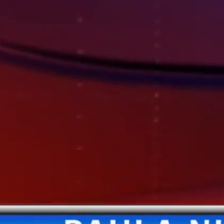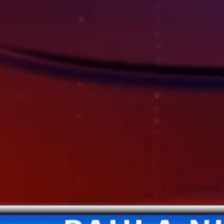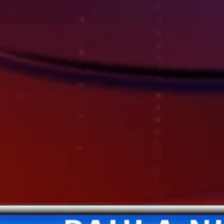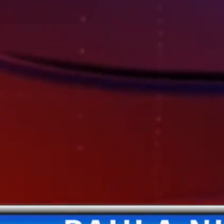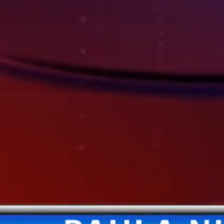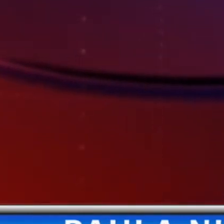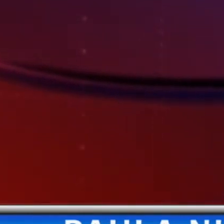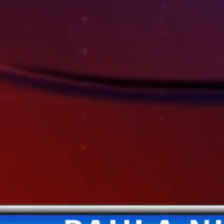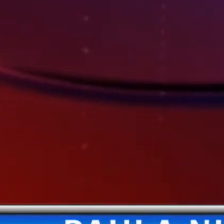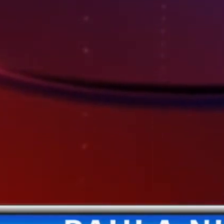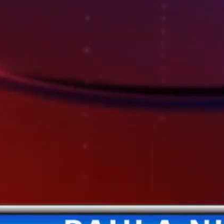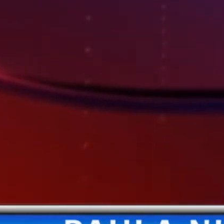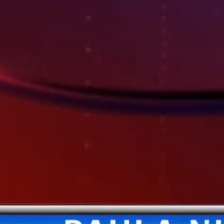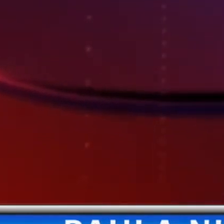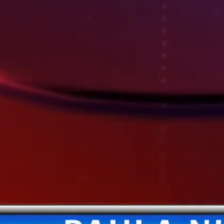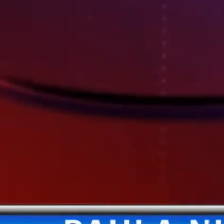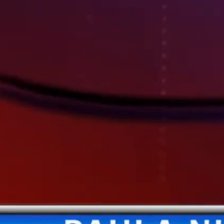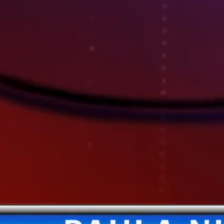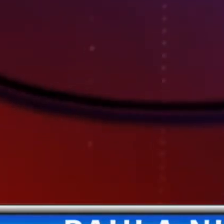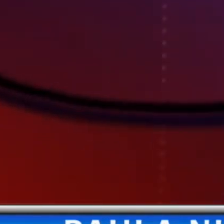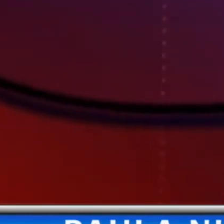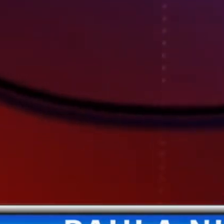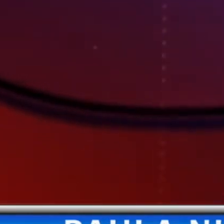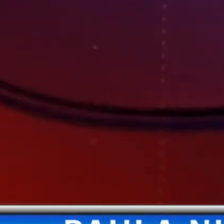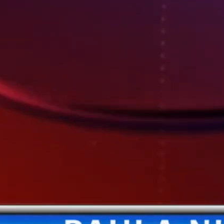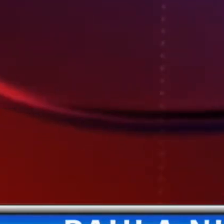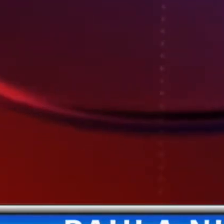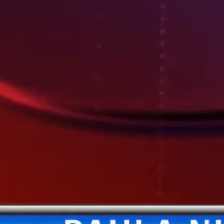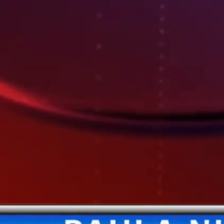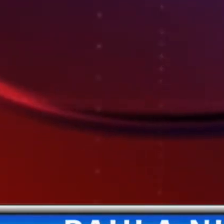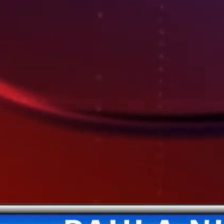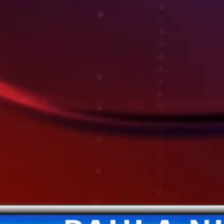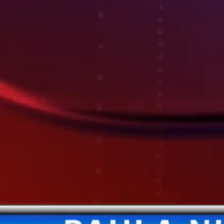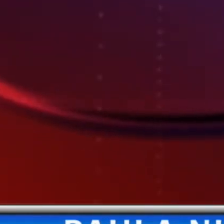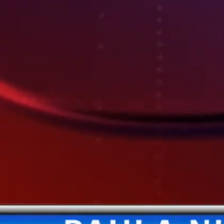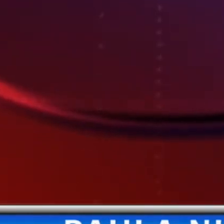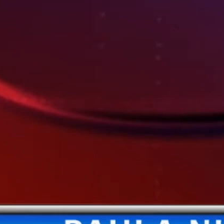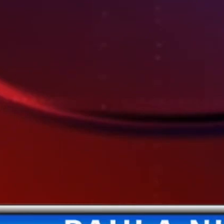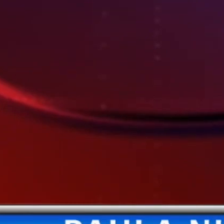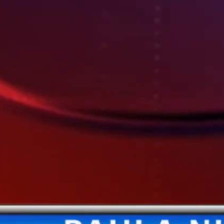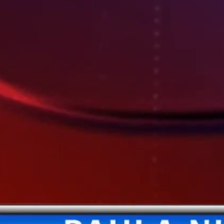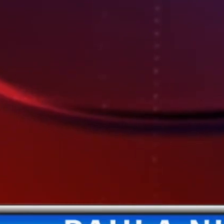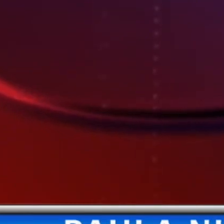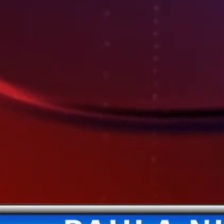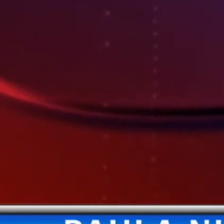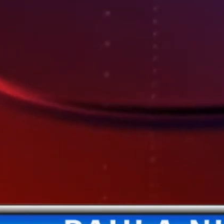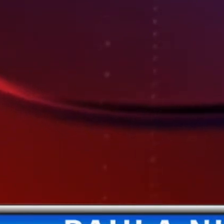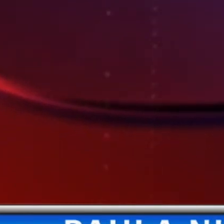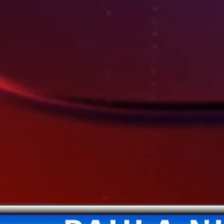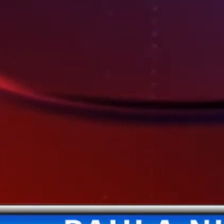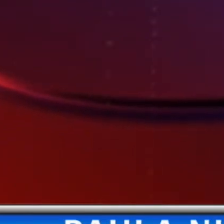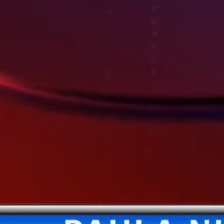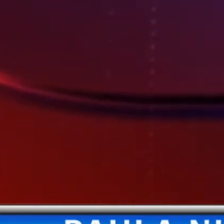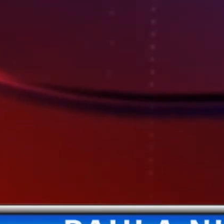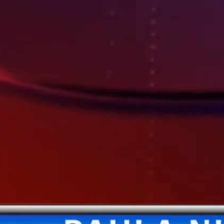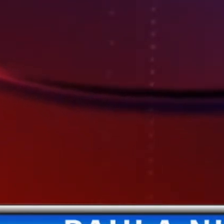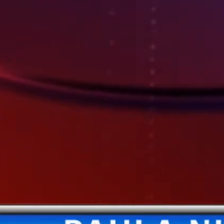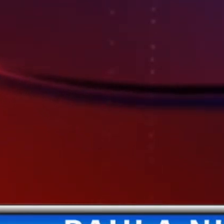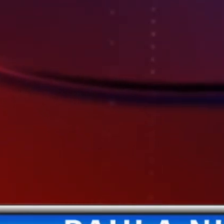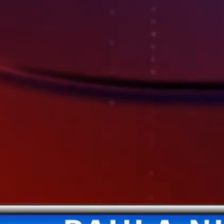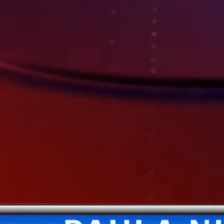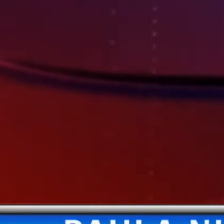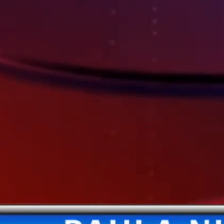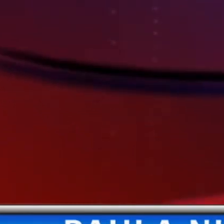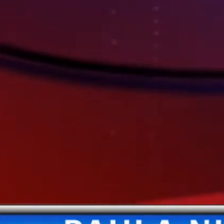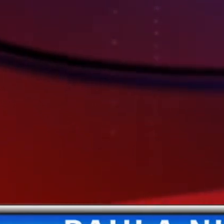las herramientas para que usted también sepa desenvolverse en este tema tan complicado como es el tema de las drogas. Queremos